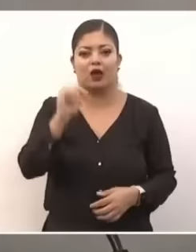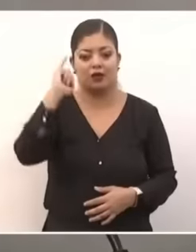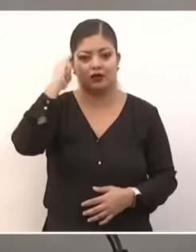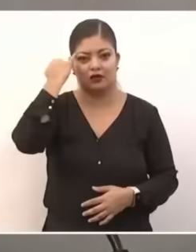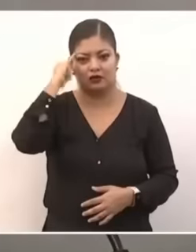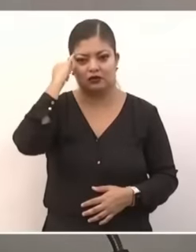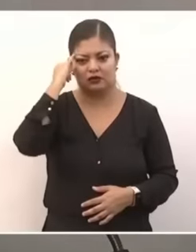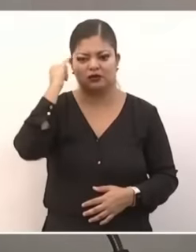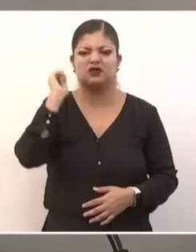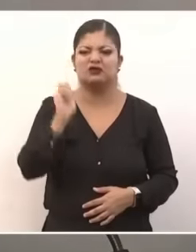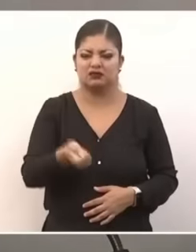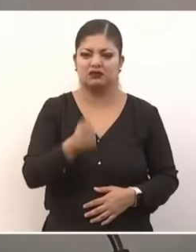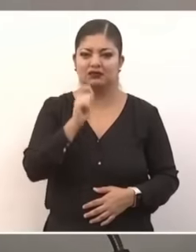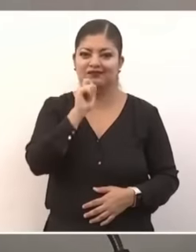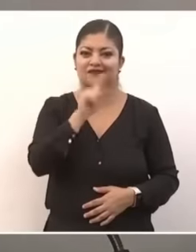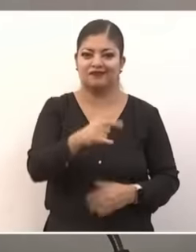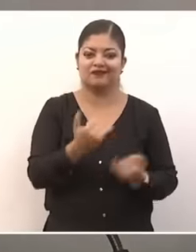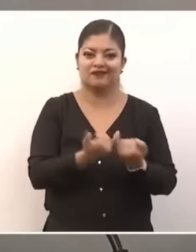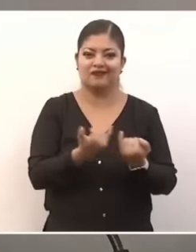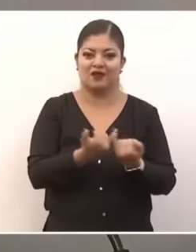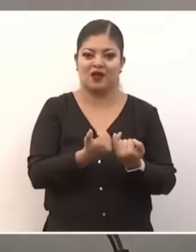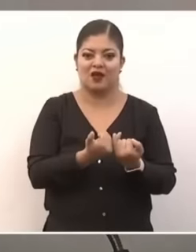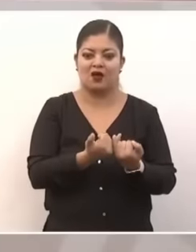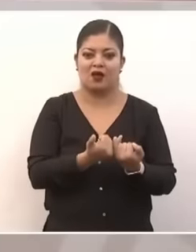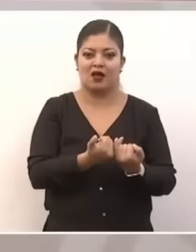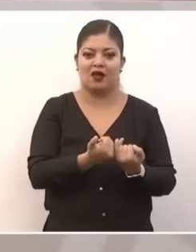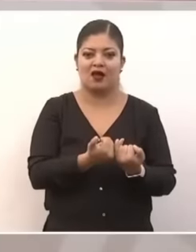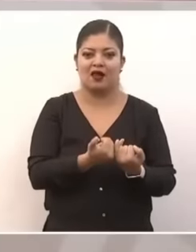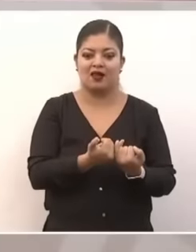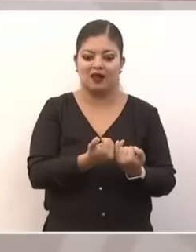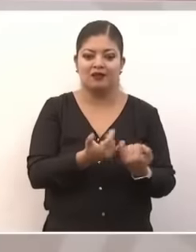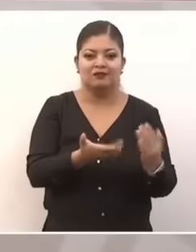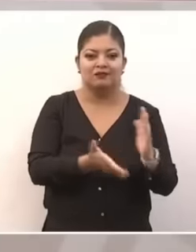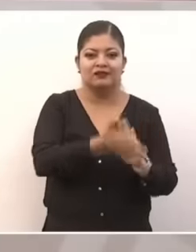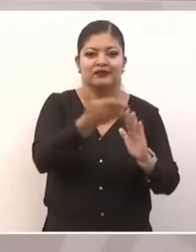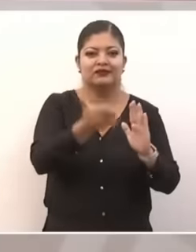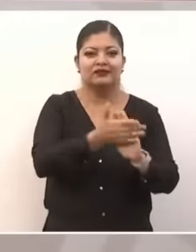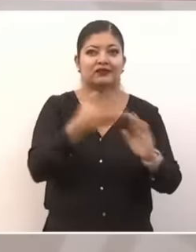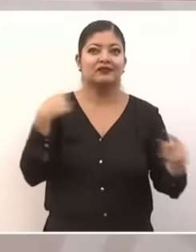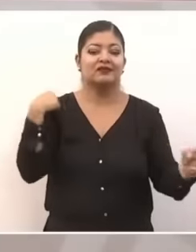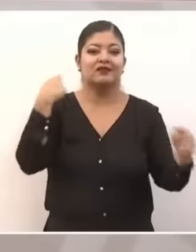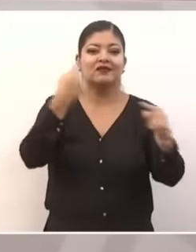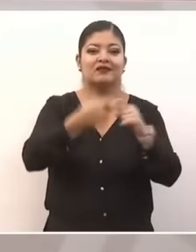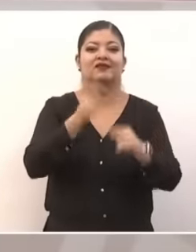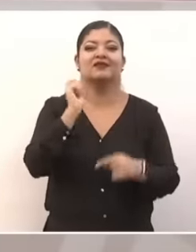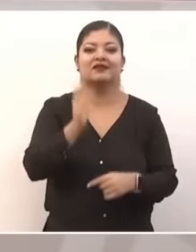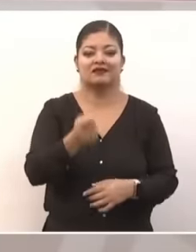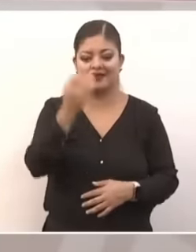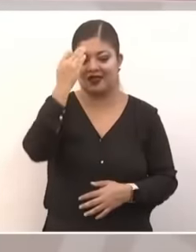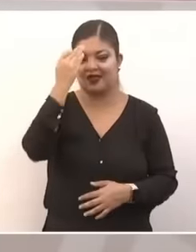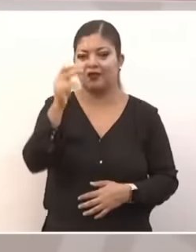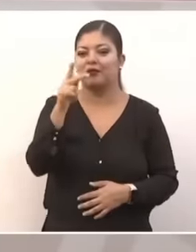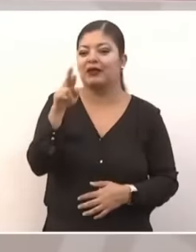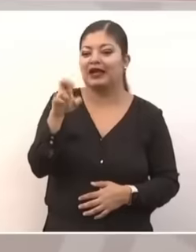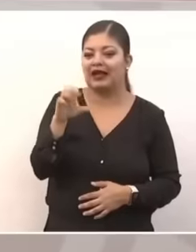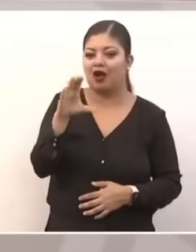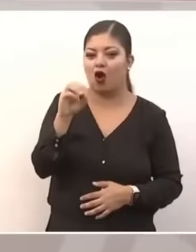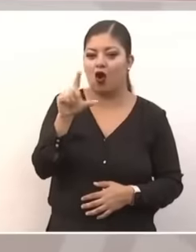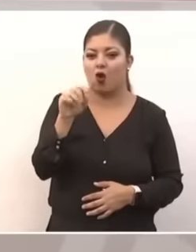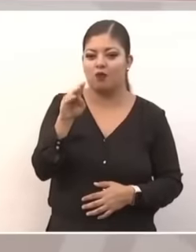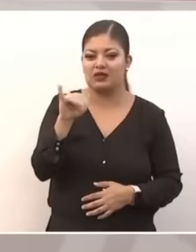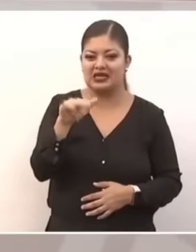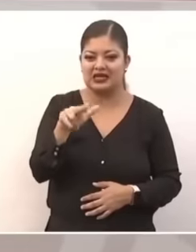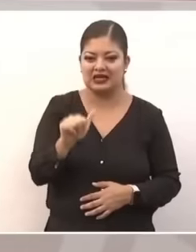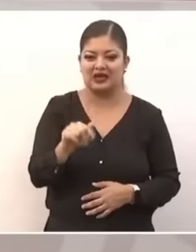originarios, a obras que se hicieron durante la época precolombina, piezas arqueológicas que